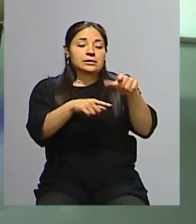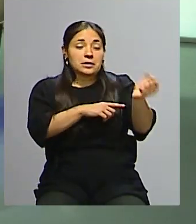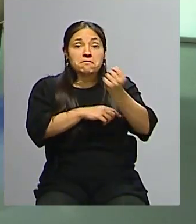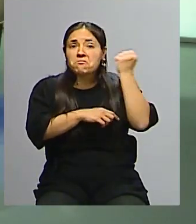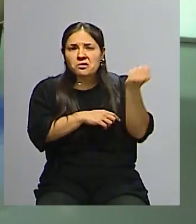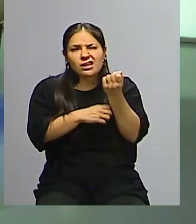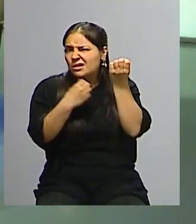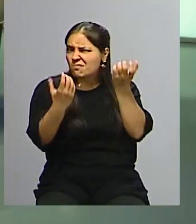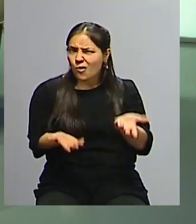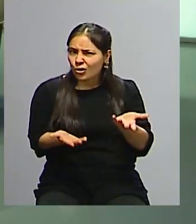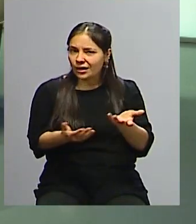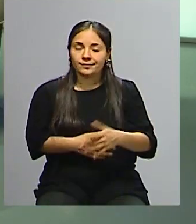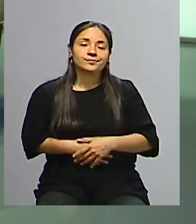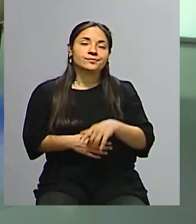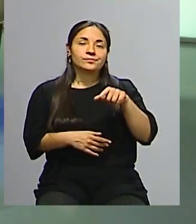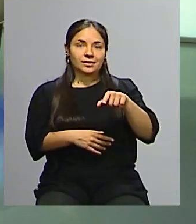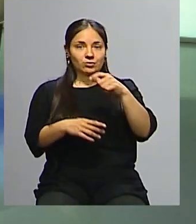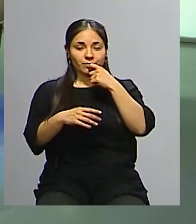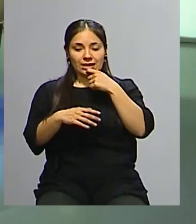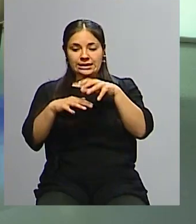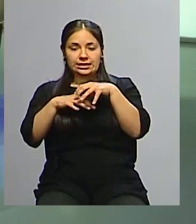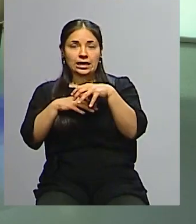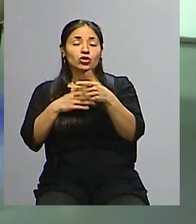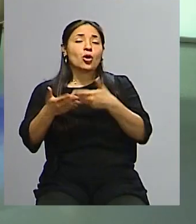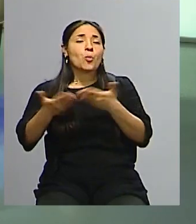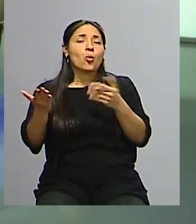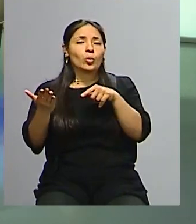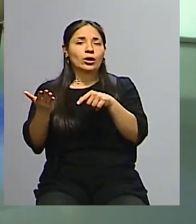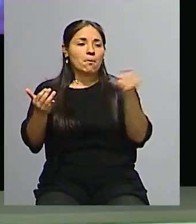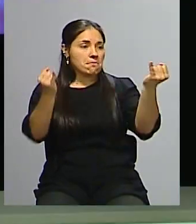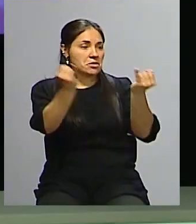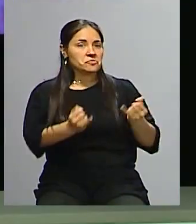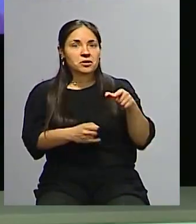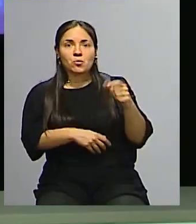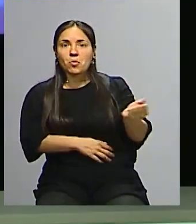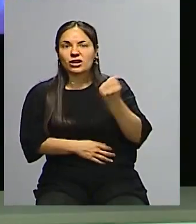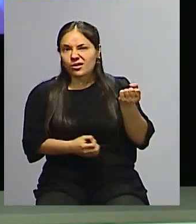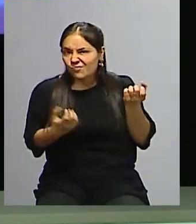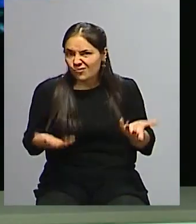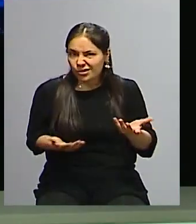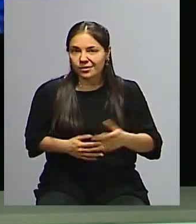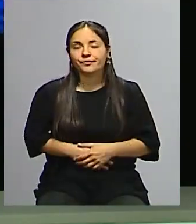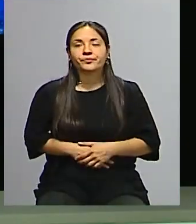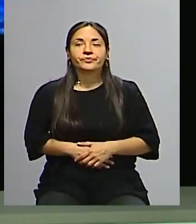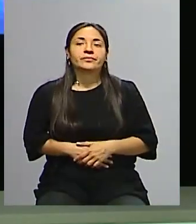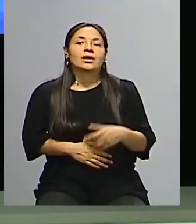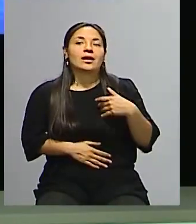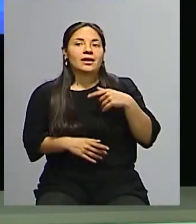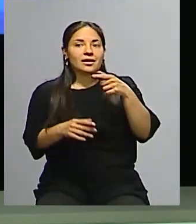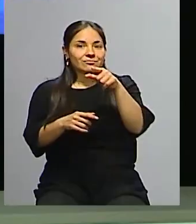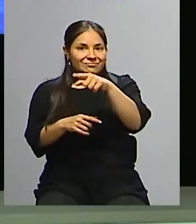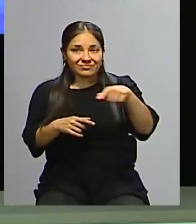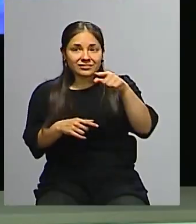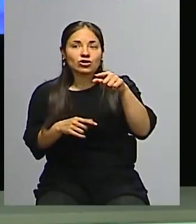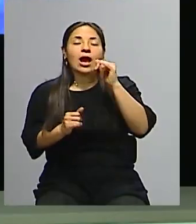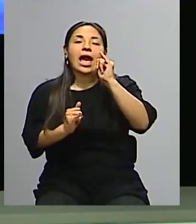importante cuando hablamos en el sector público de presupuesto? Yo voy a hablar de presupuesto para que lo entiendan no los especialistas en presupuesto, sino